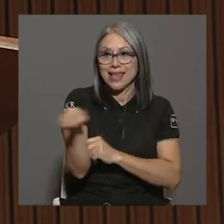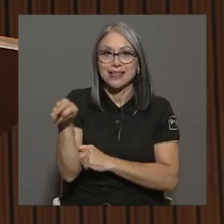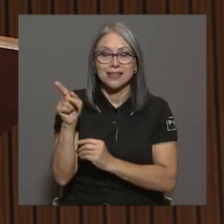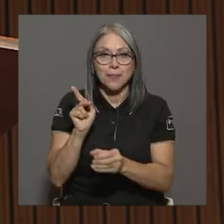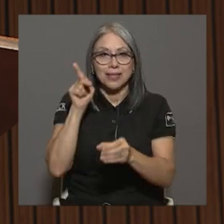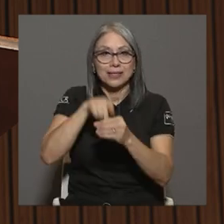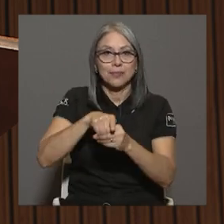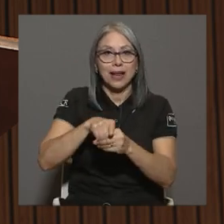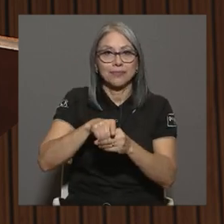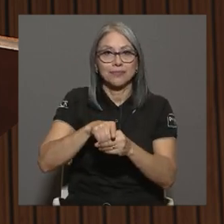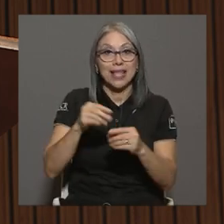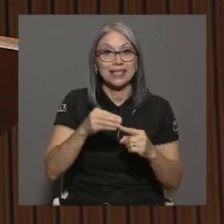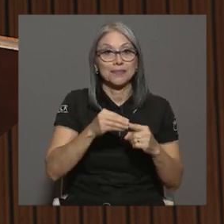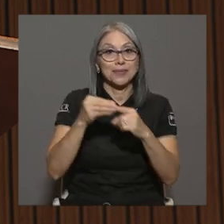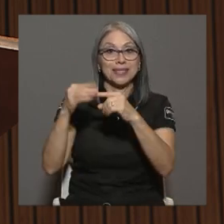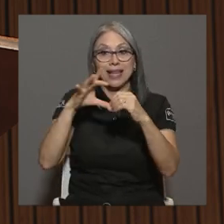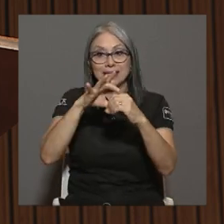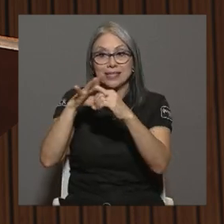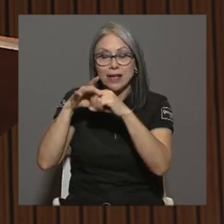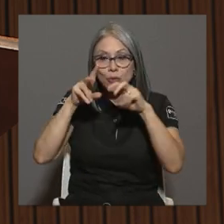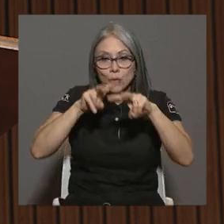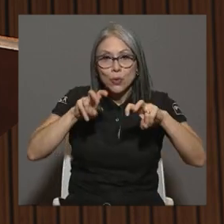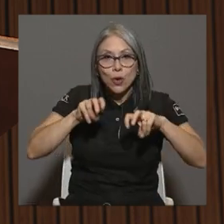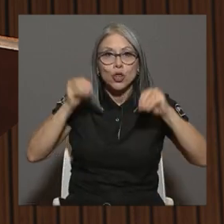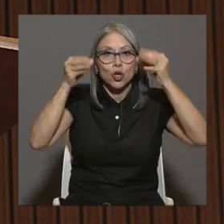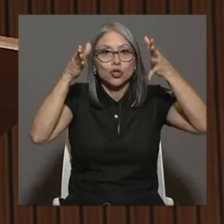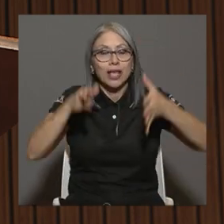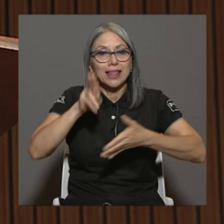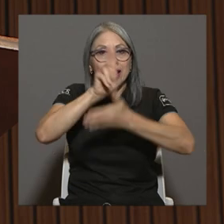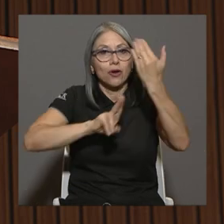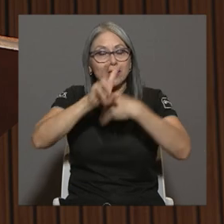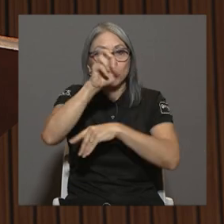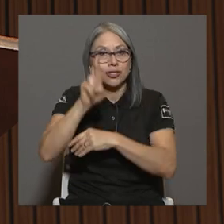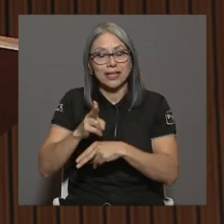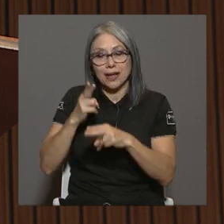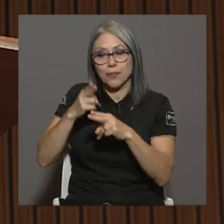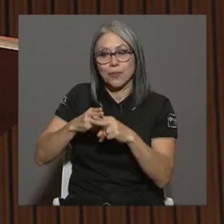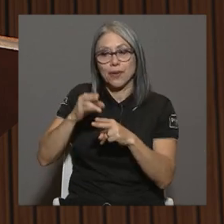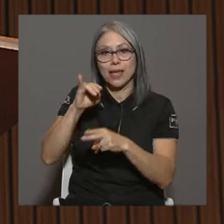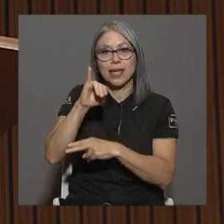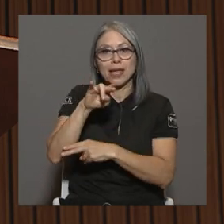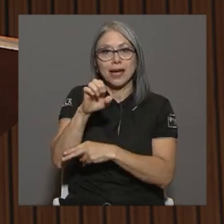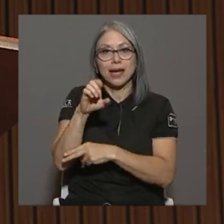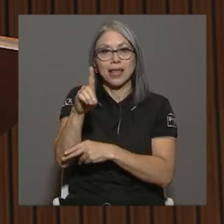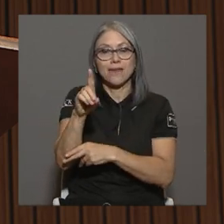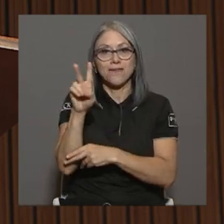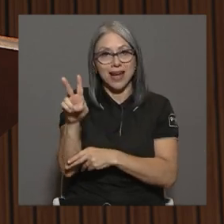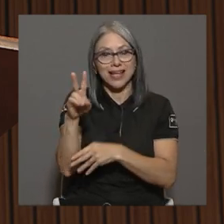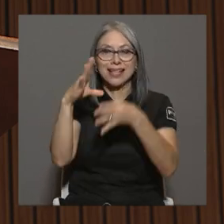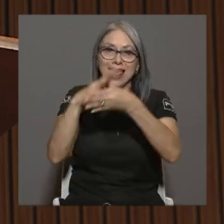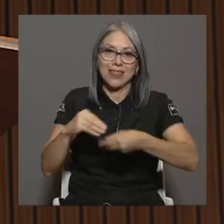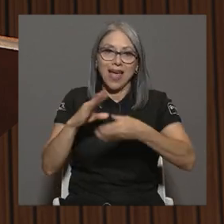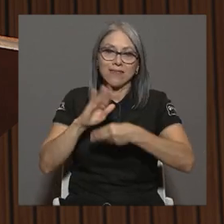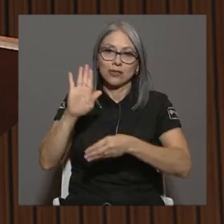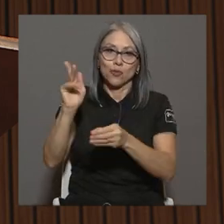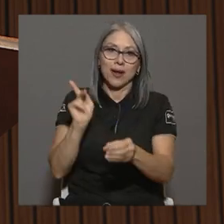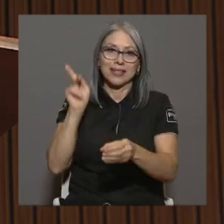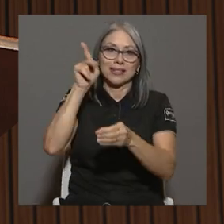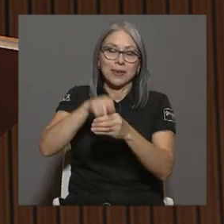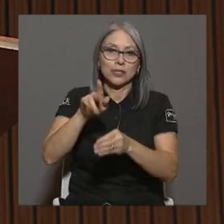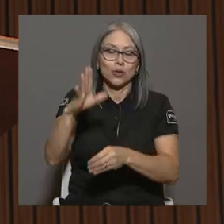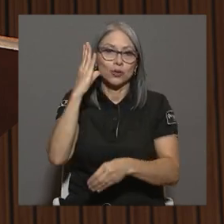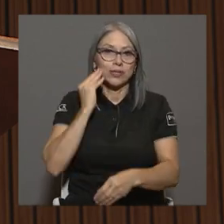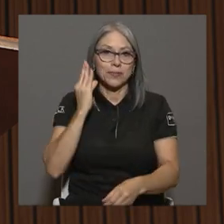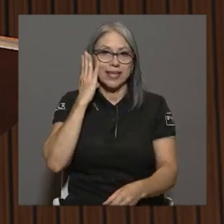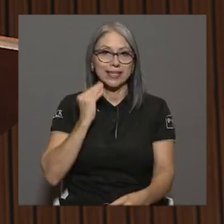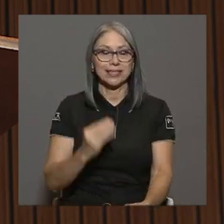La geóloga docente de la Universidad de Costa Rica, Ingrid Vargas, narra su participación y